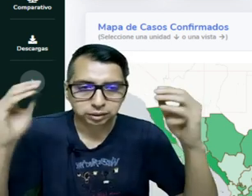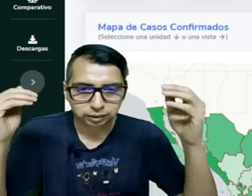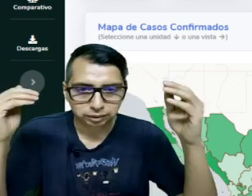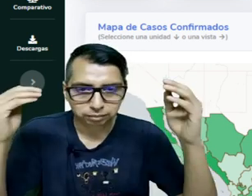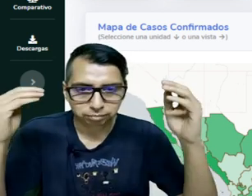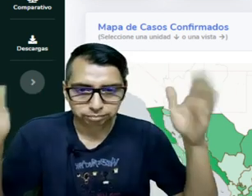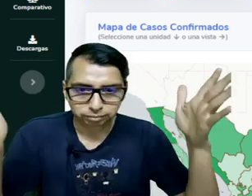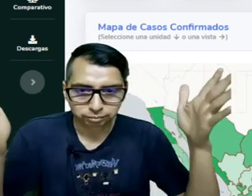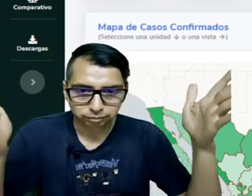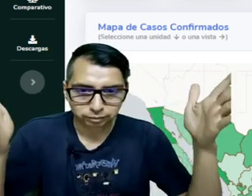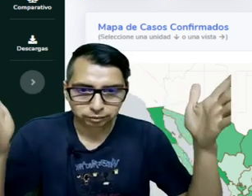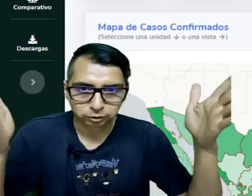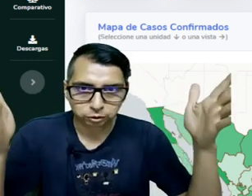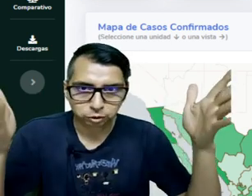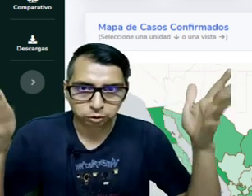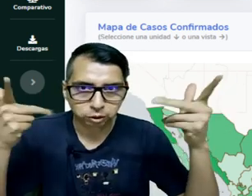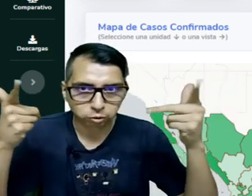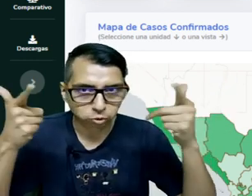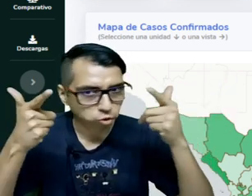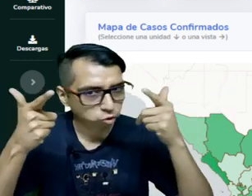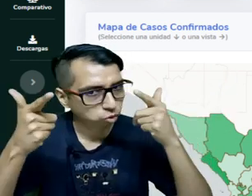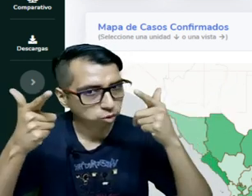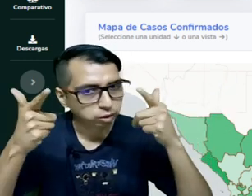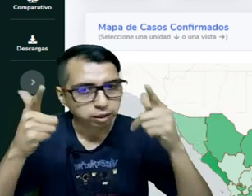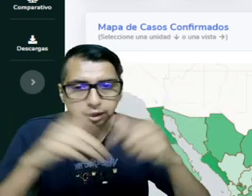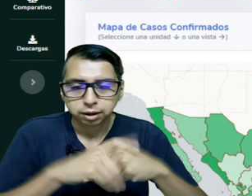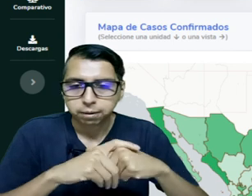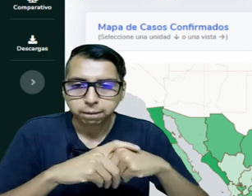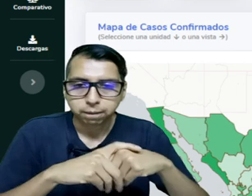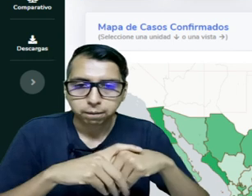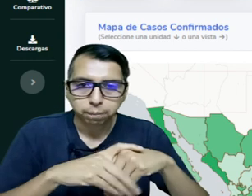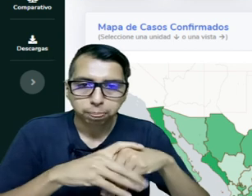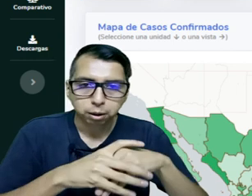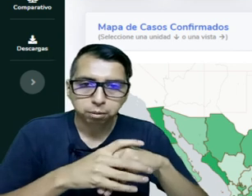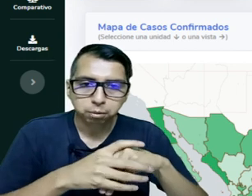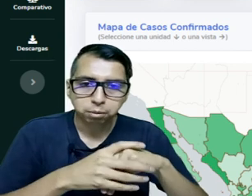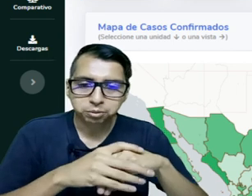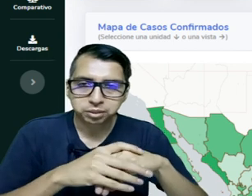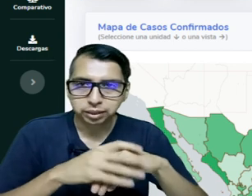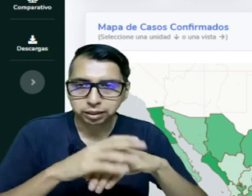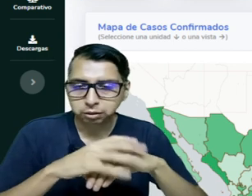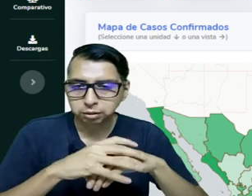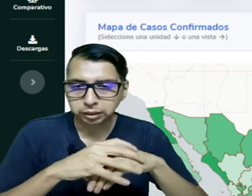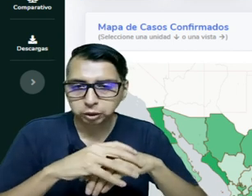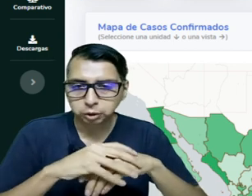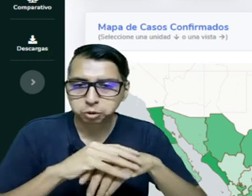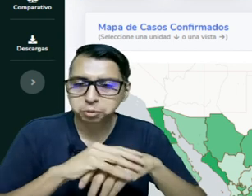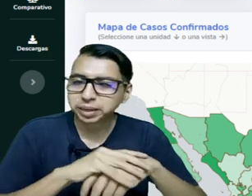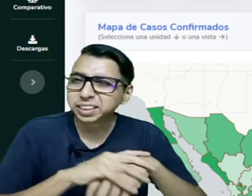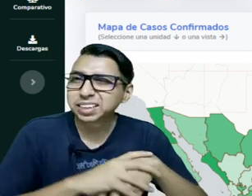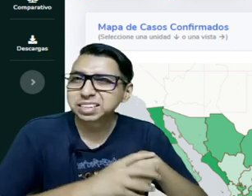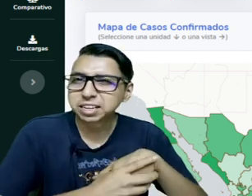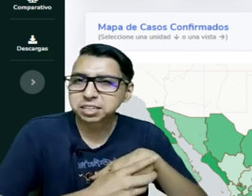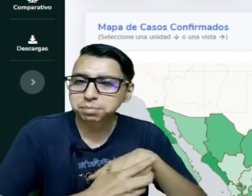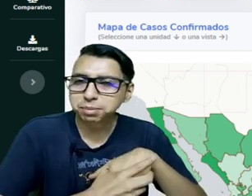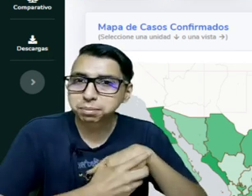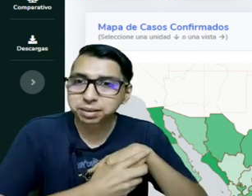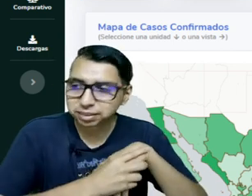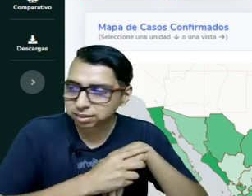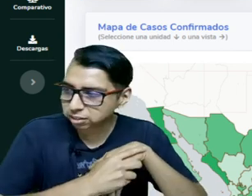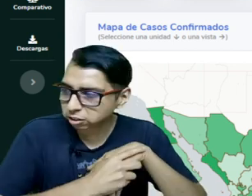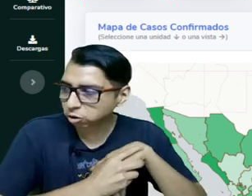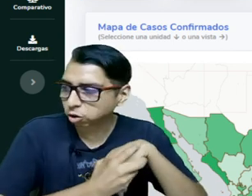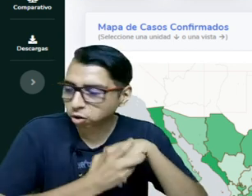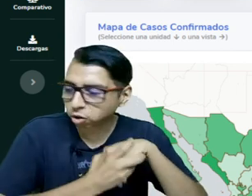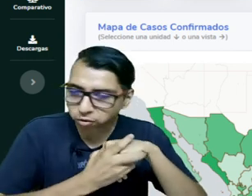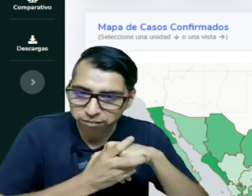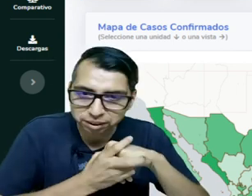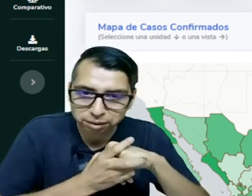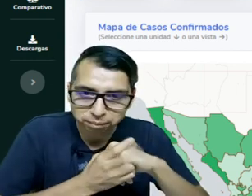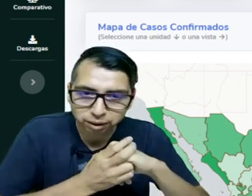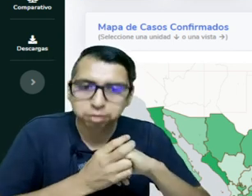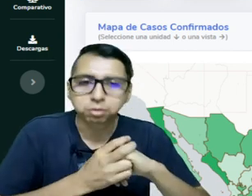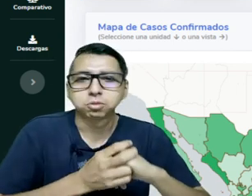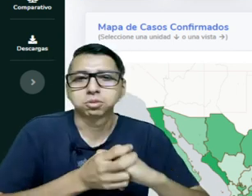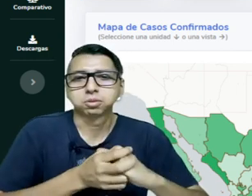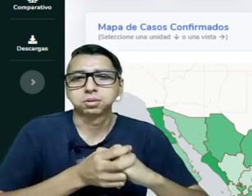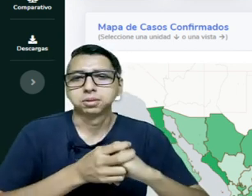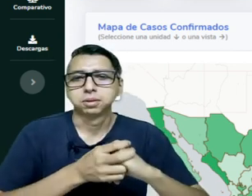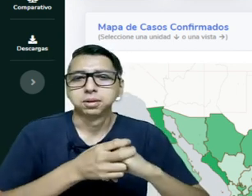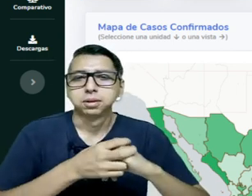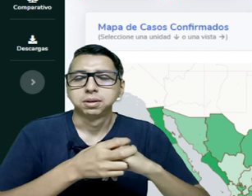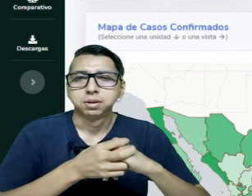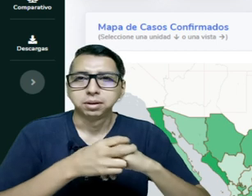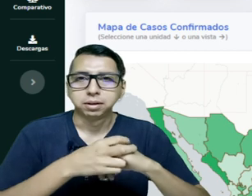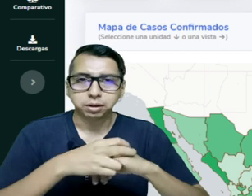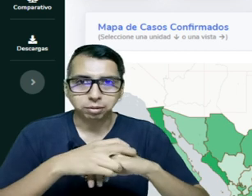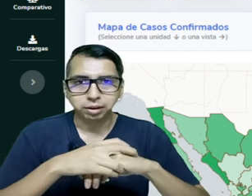pues los números como vemos el día de hoy ya somos 26.025 confirmados